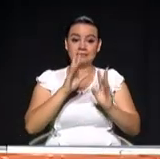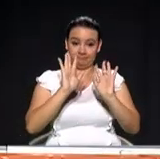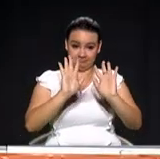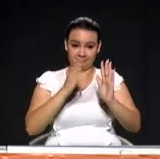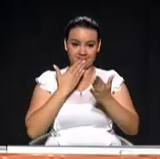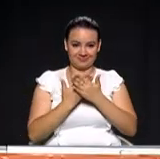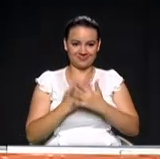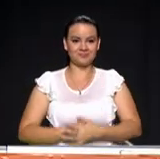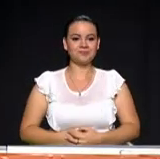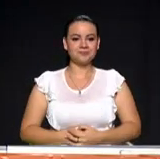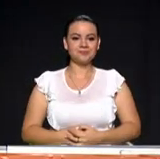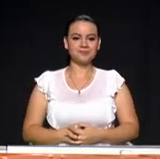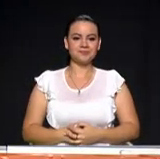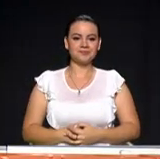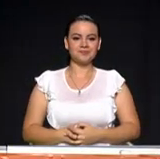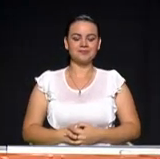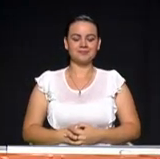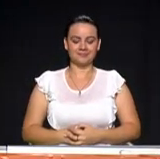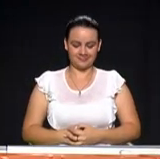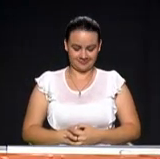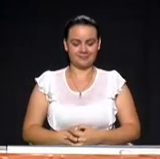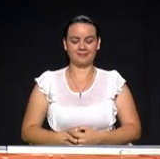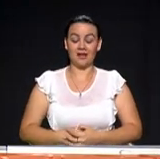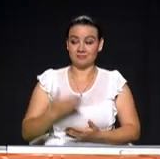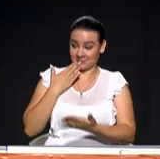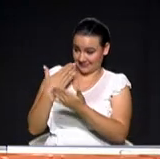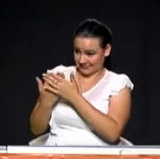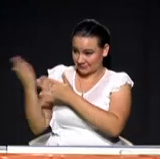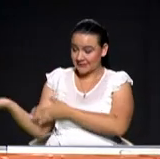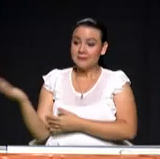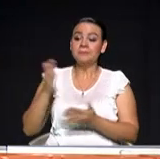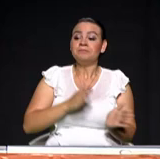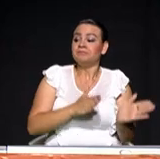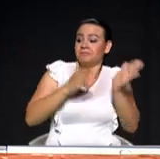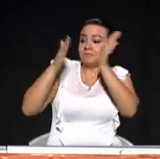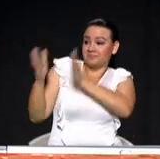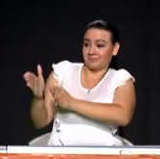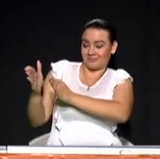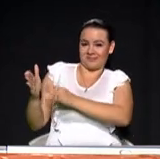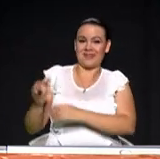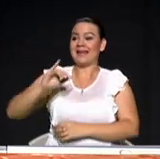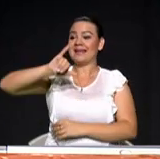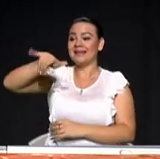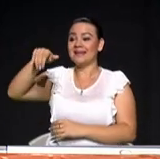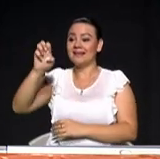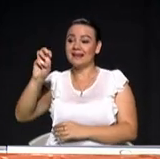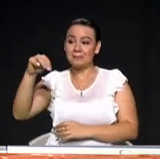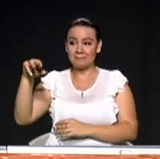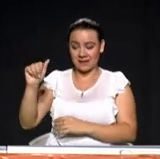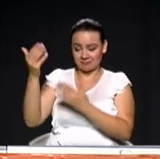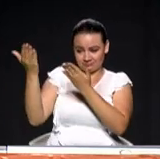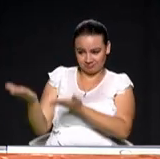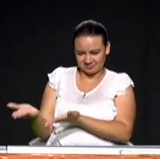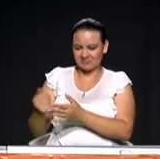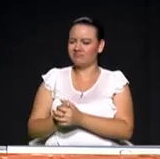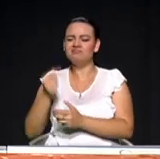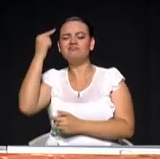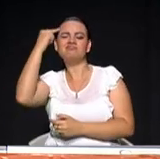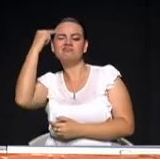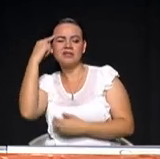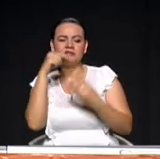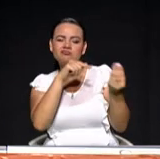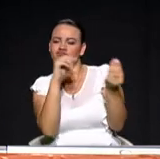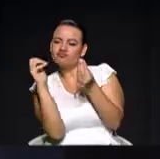muy bien muchas gracias el señor candidato el turno ahora para la doctora gemma maría mejía su propuesta frente a este tema confrontar las o